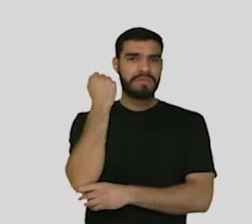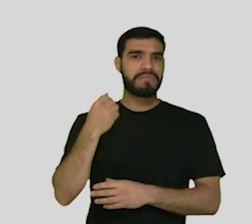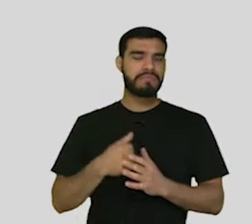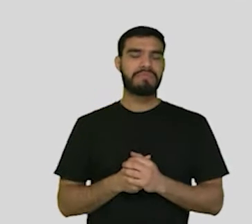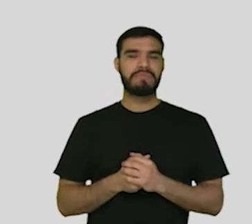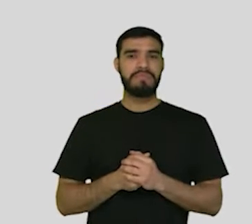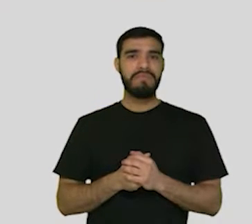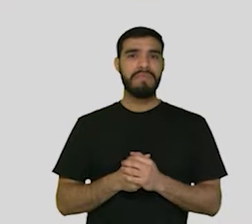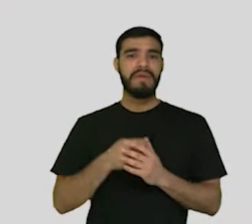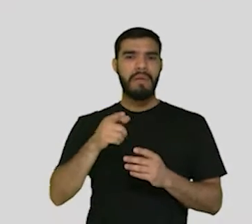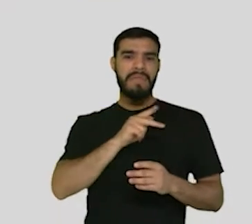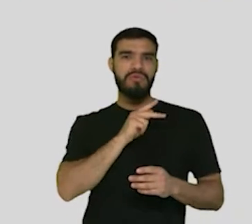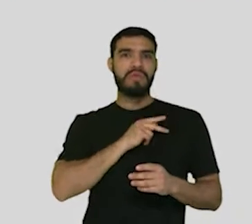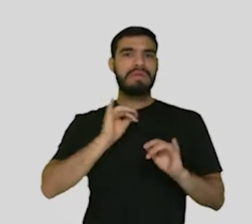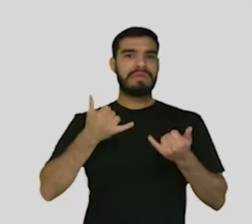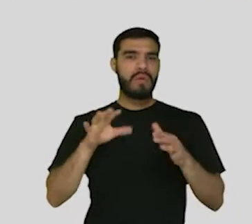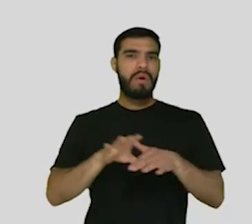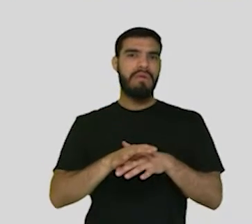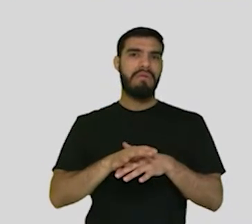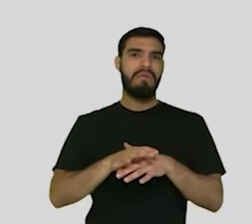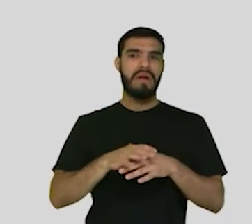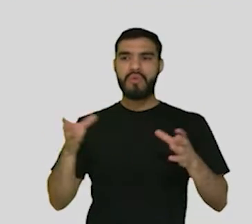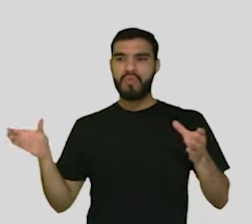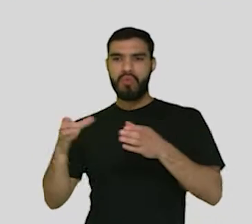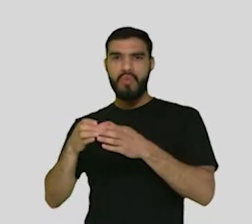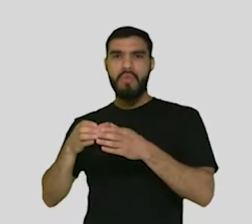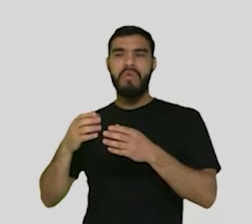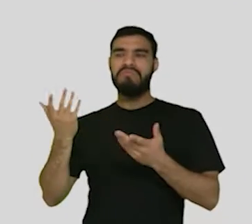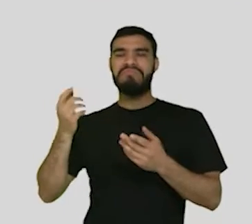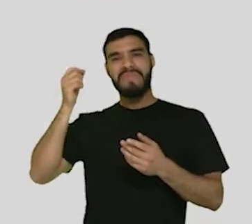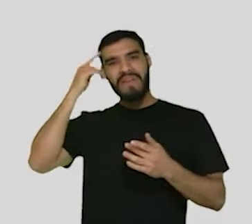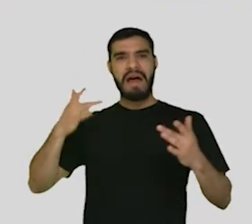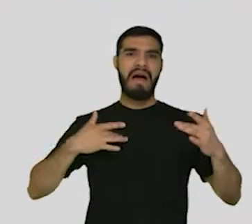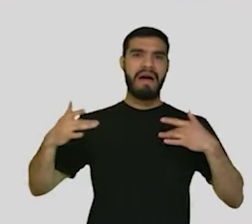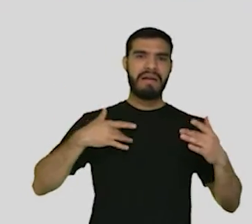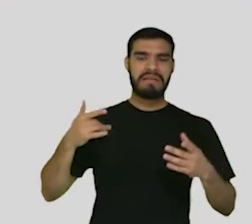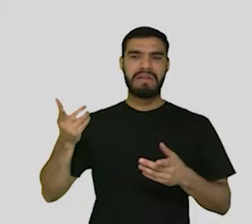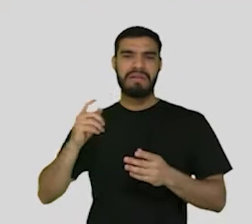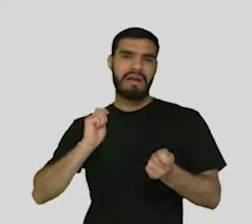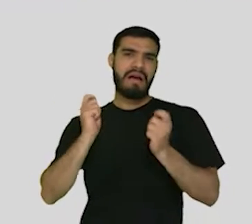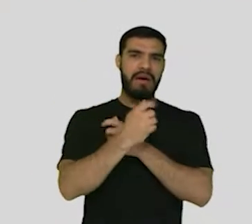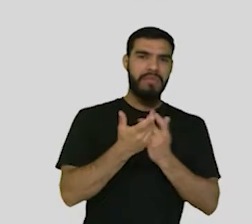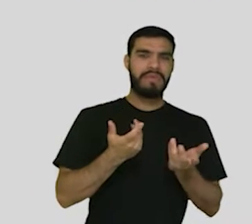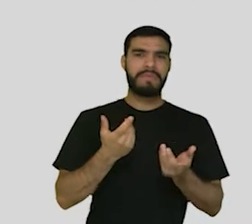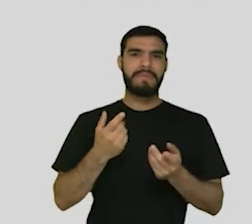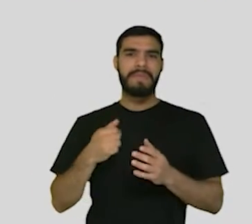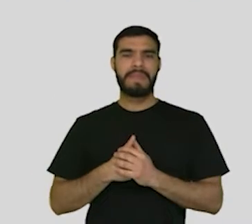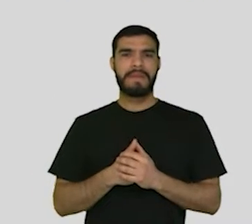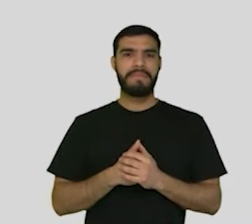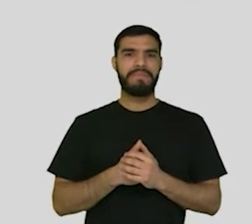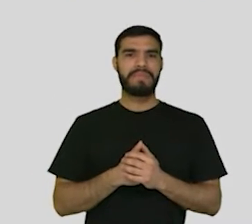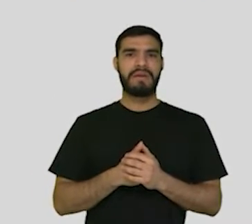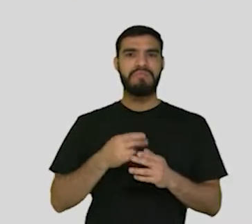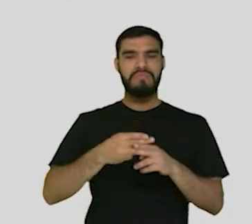democracia jateku opamba evoi y catuta jare yapu jateku ava vende y cuai vende bemba eve jauperon